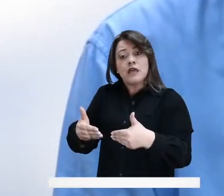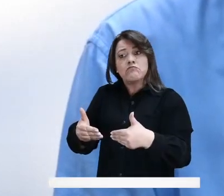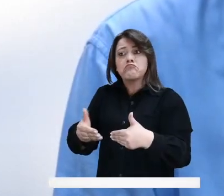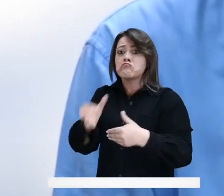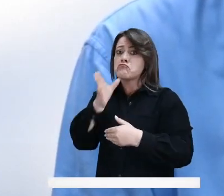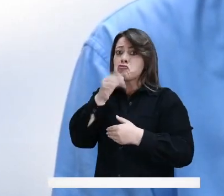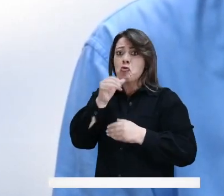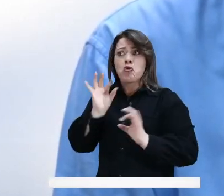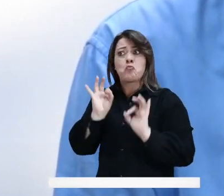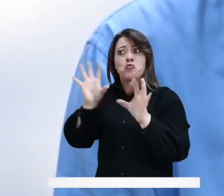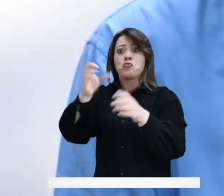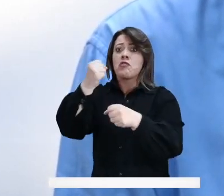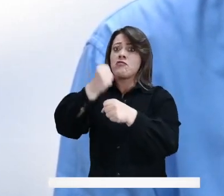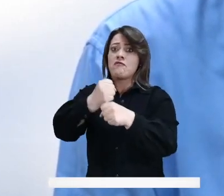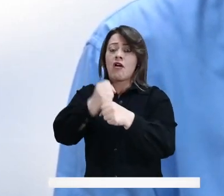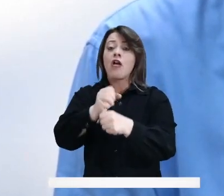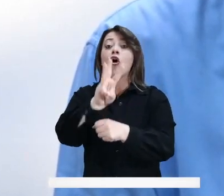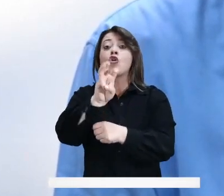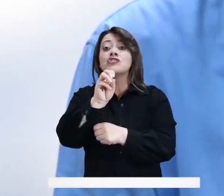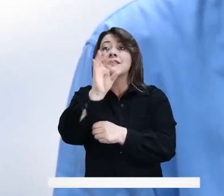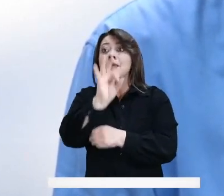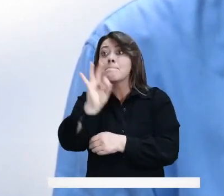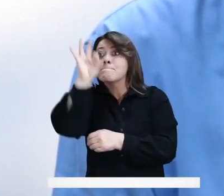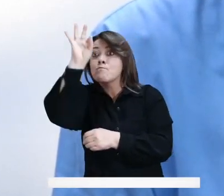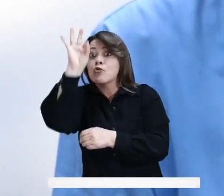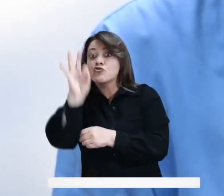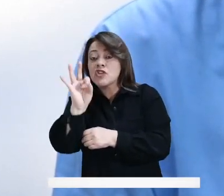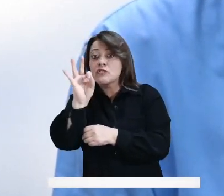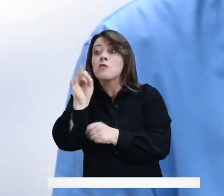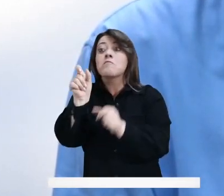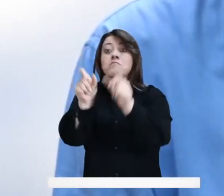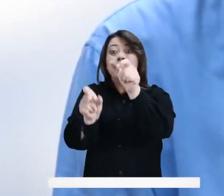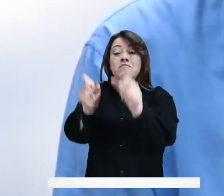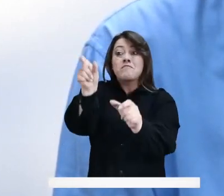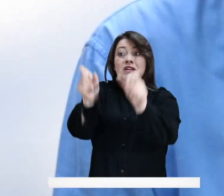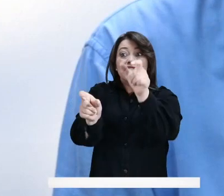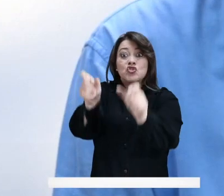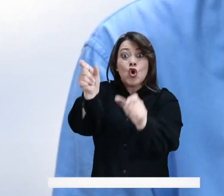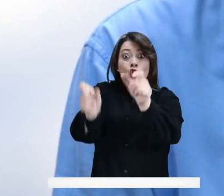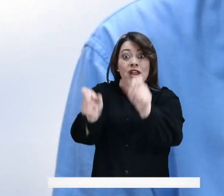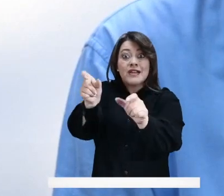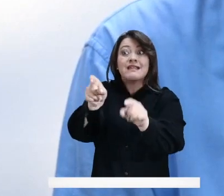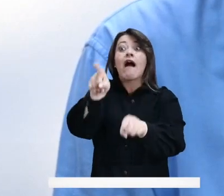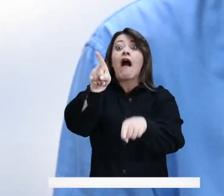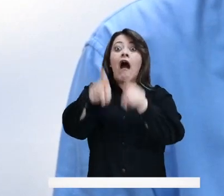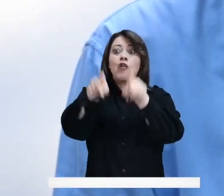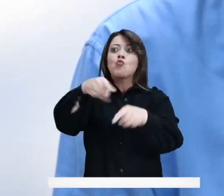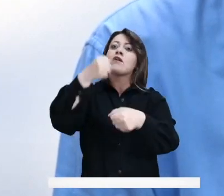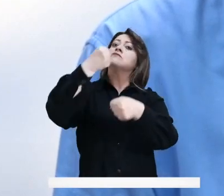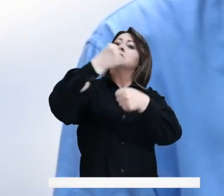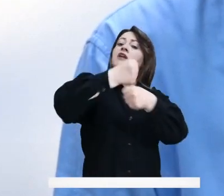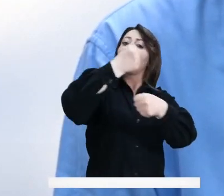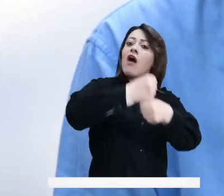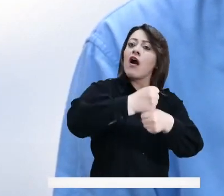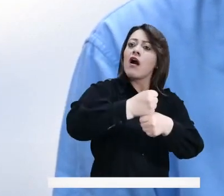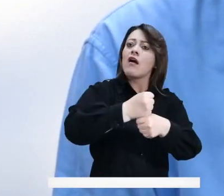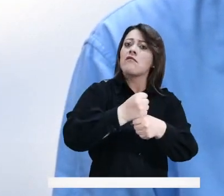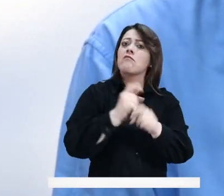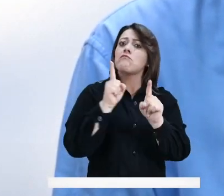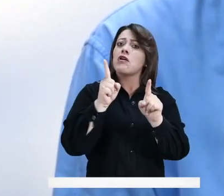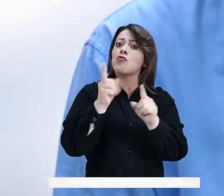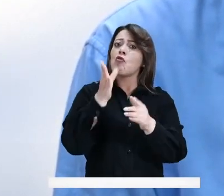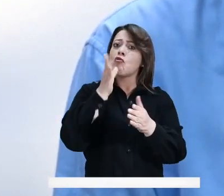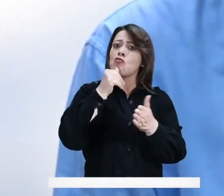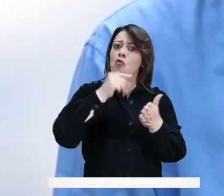las oportunidades laborales, y el 80% de la población que logra empezar a trabajar lo hace